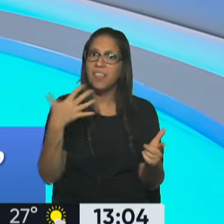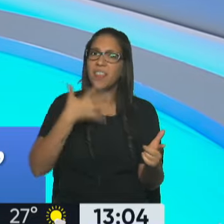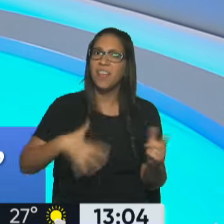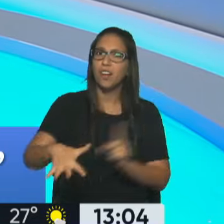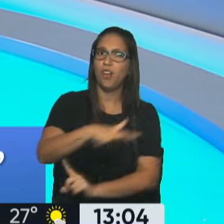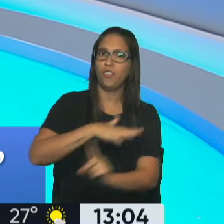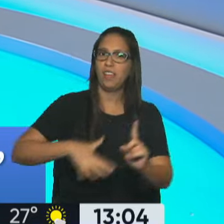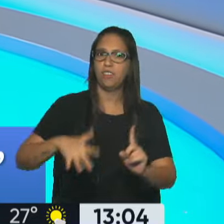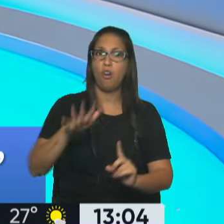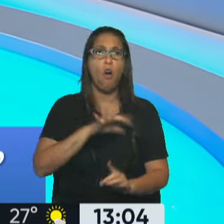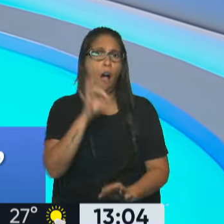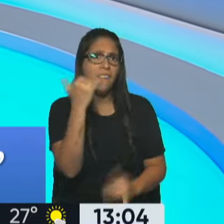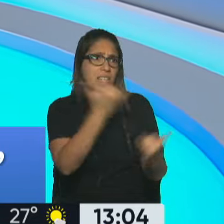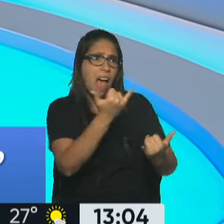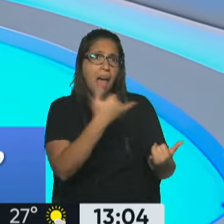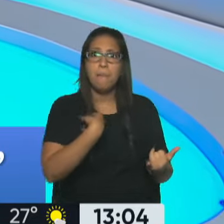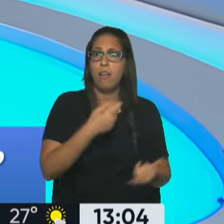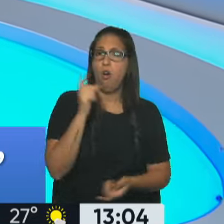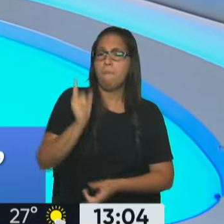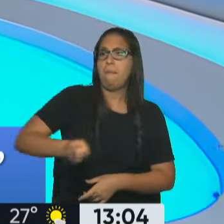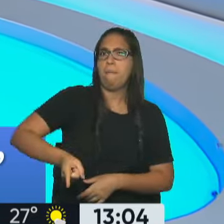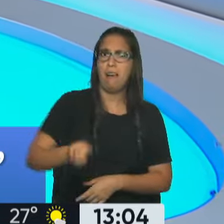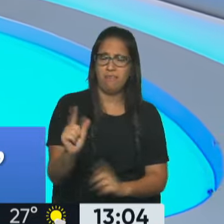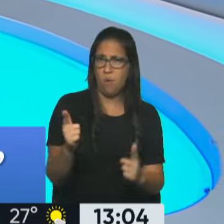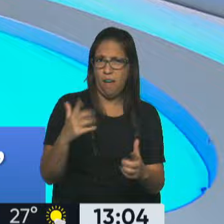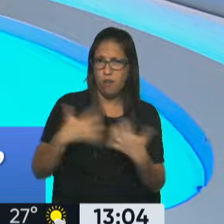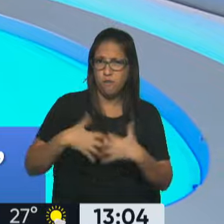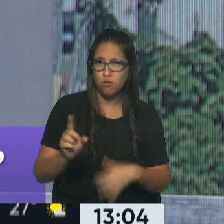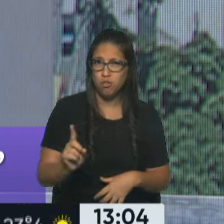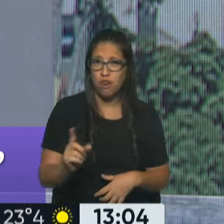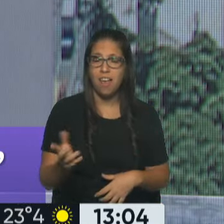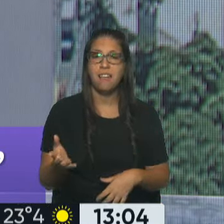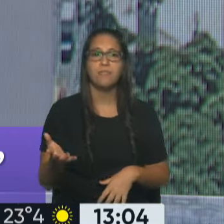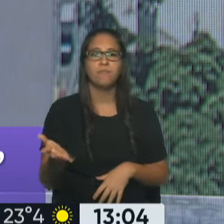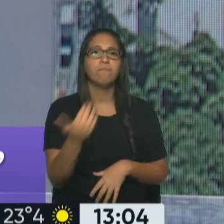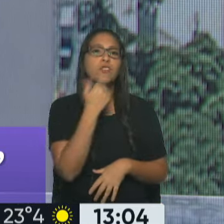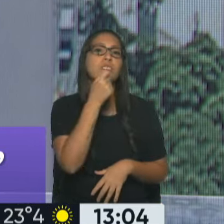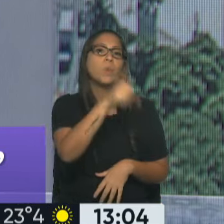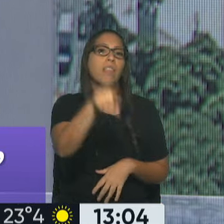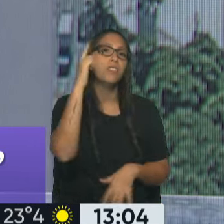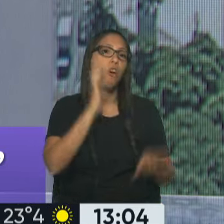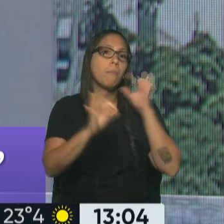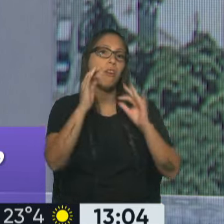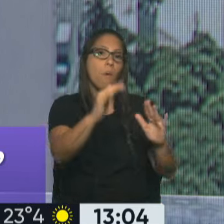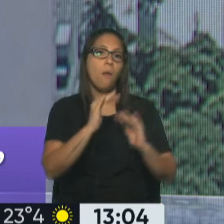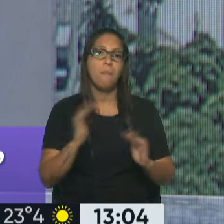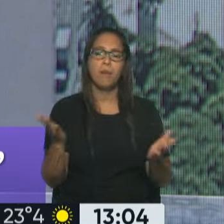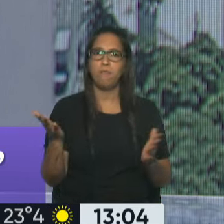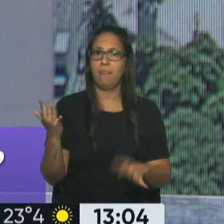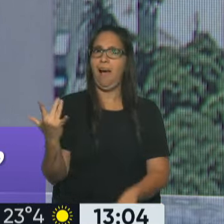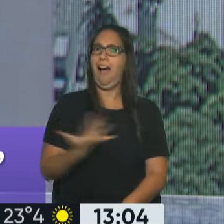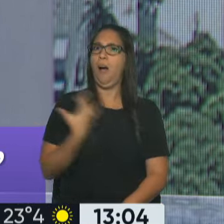a veces ¿no? los De tienen y estos- no le pueden claro. dar ningún reto, digamos. Esta también. Exactamente. Sí, sí. Ahora, A ver. fíjense, no sé si Sí. ustedes lo compartirán conmigo, que el concepto de